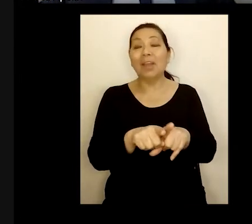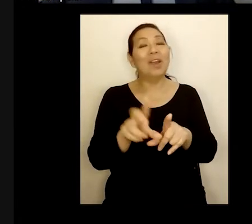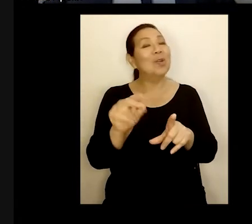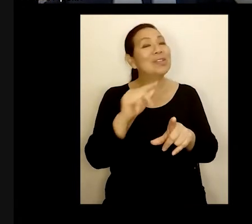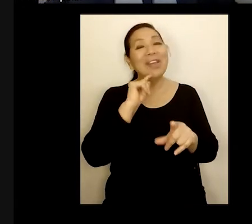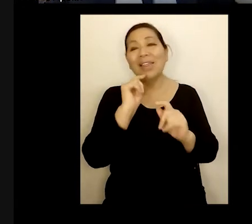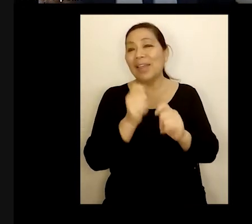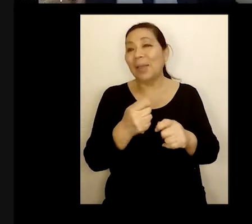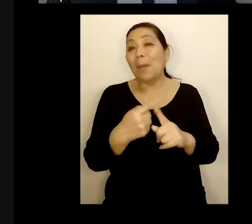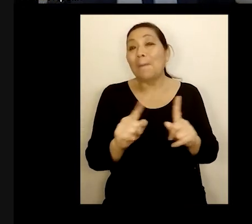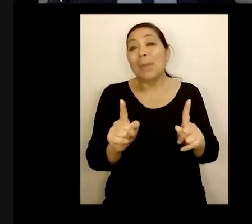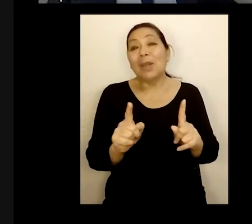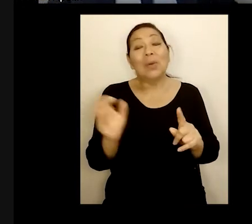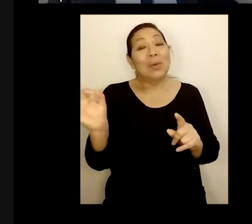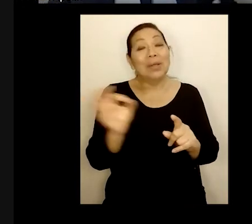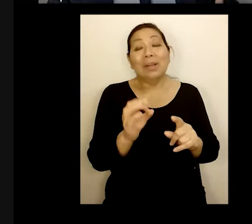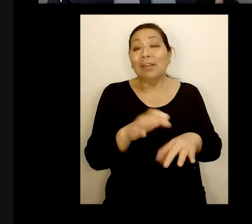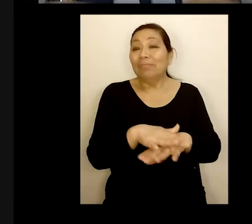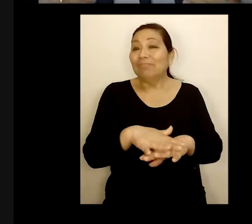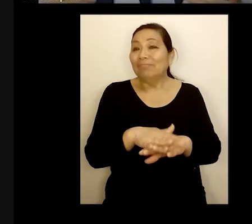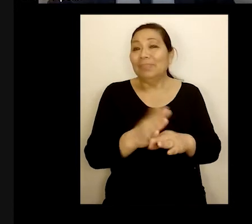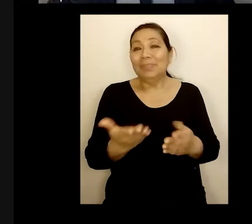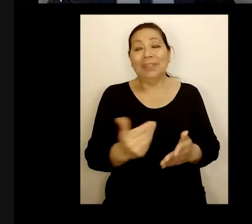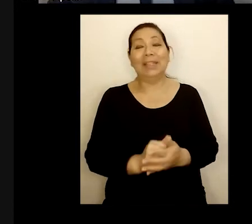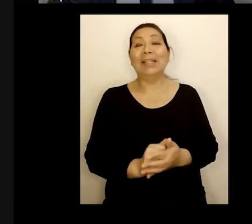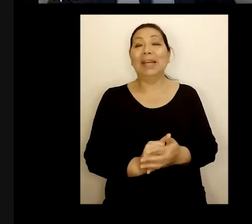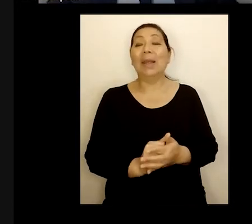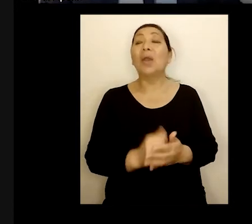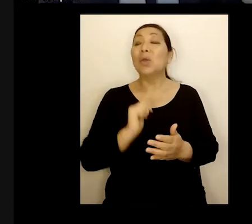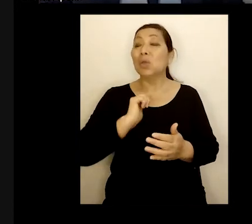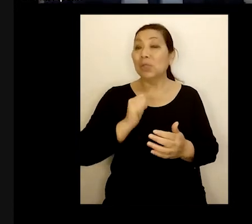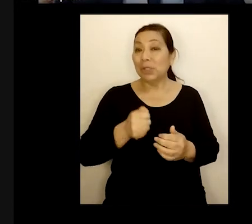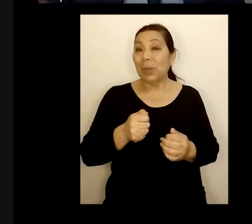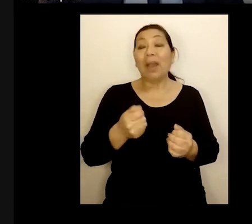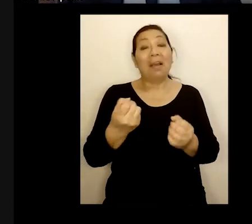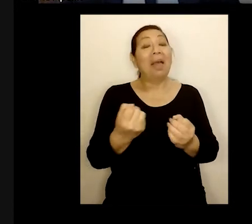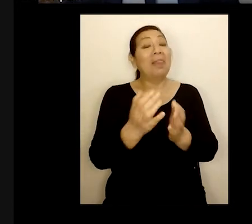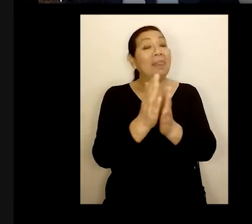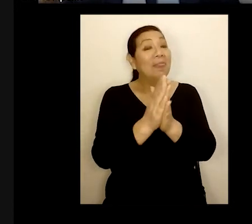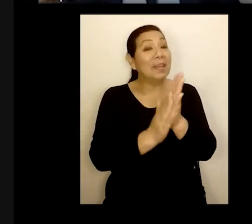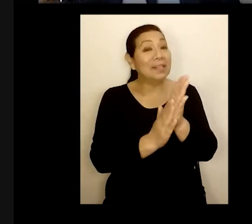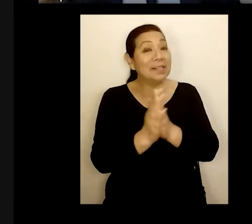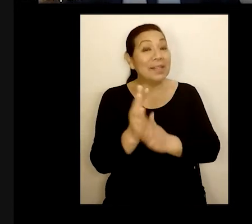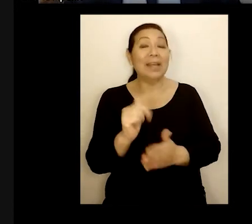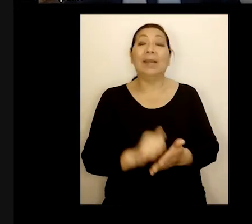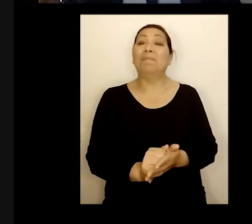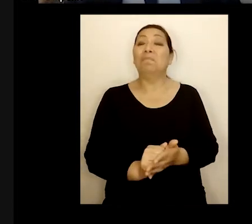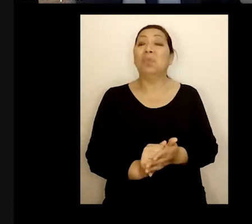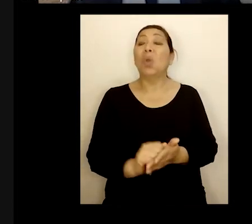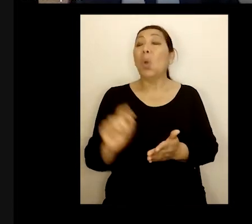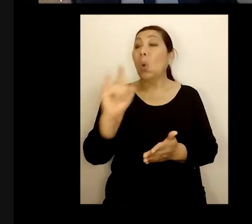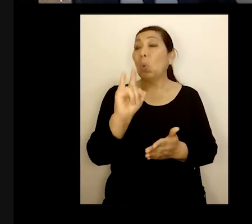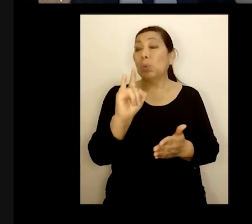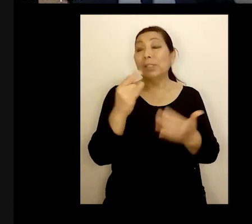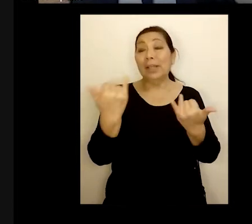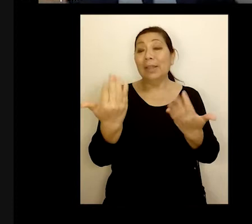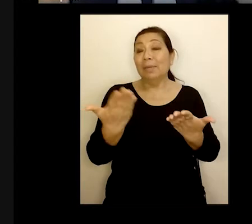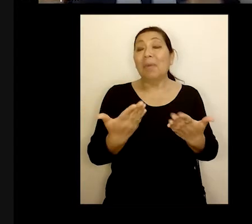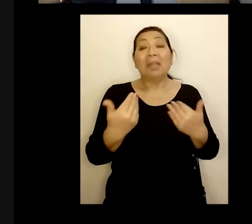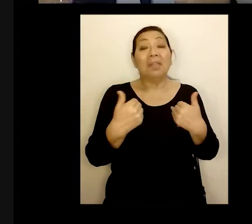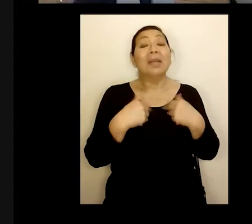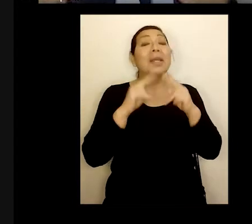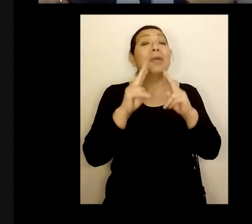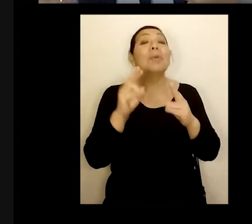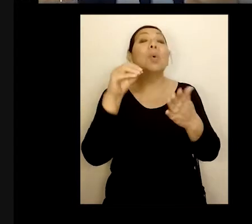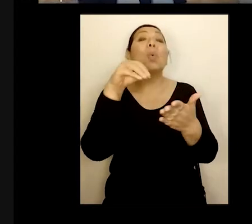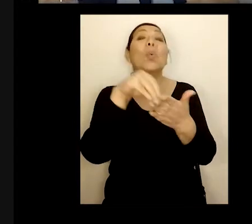infundada. Pero sin perjuicio de que se trate de una facultad, si el juez desea hacer uso de esta facultad, debe